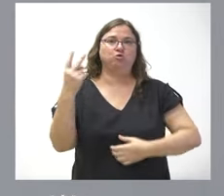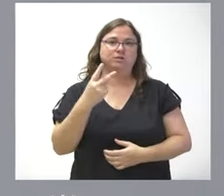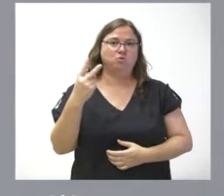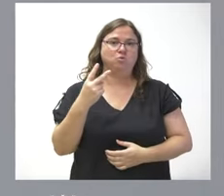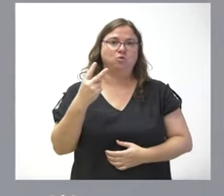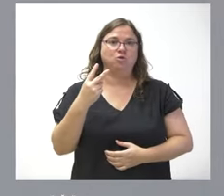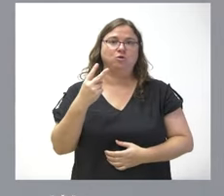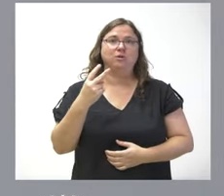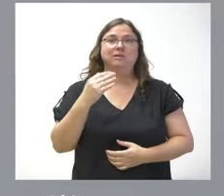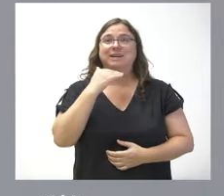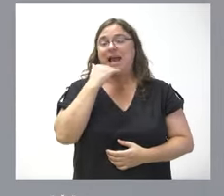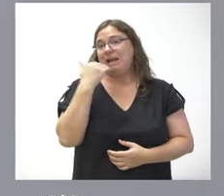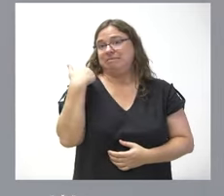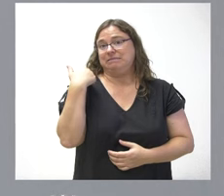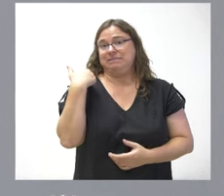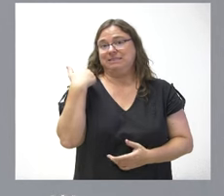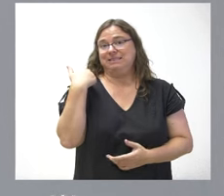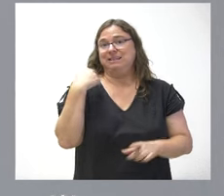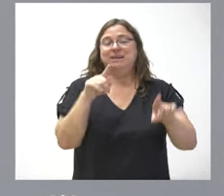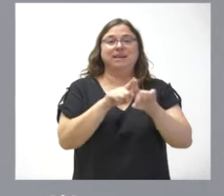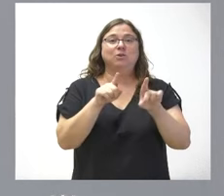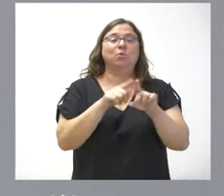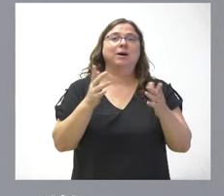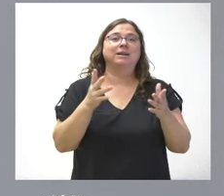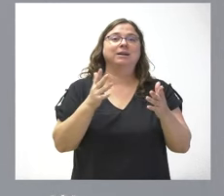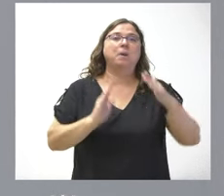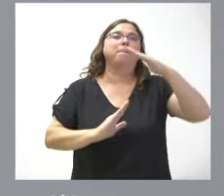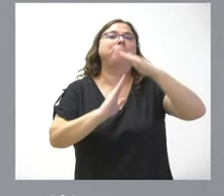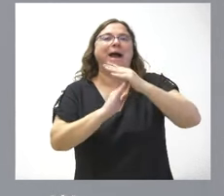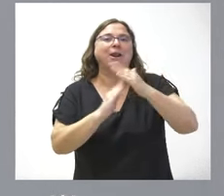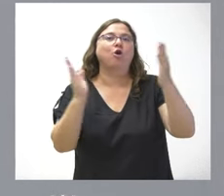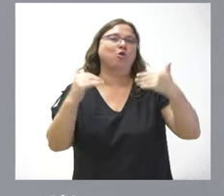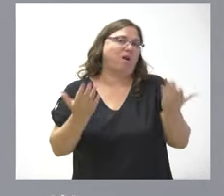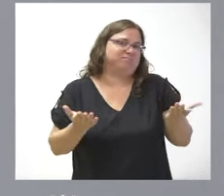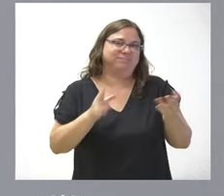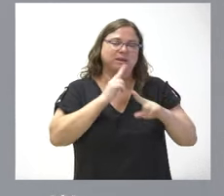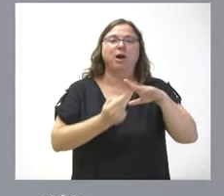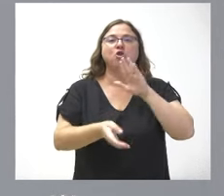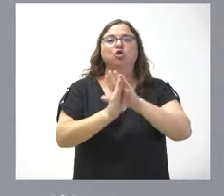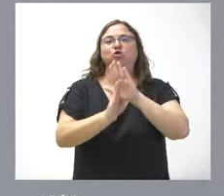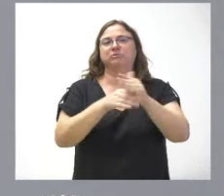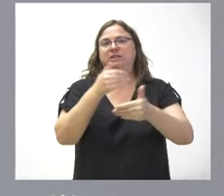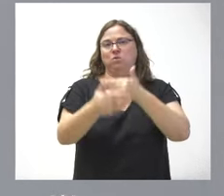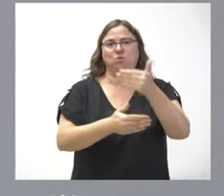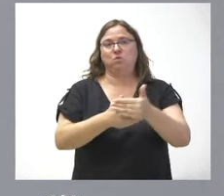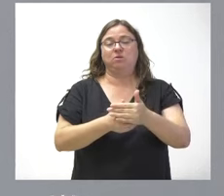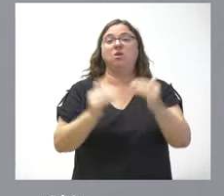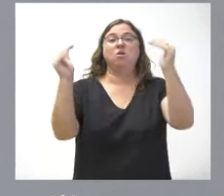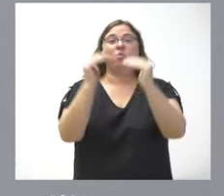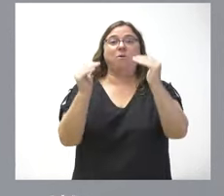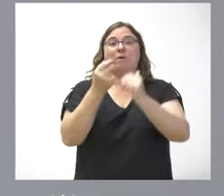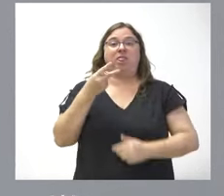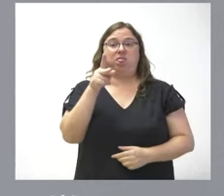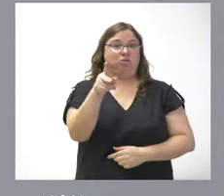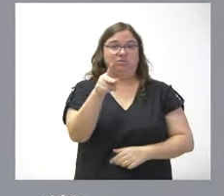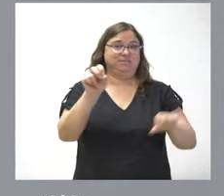prácticamente por tanto no tenemos un parón lo que tenemos es una continuidad son dos jueves los que no hemos tenido